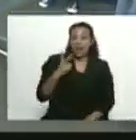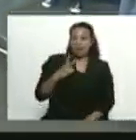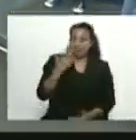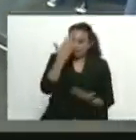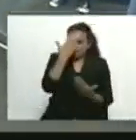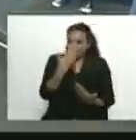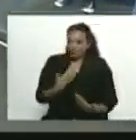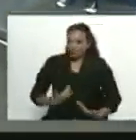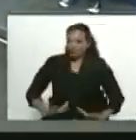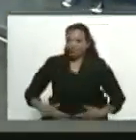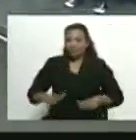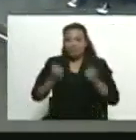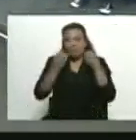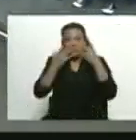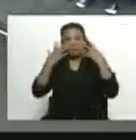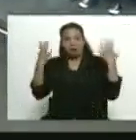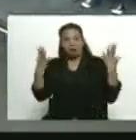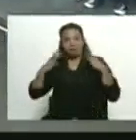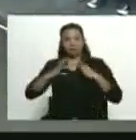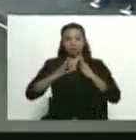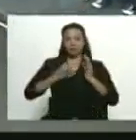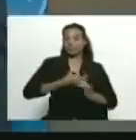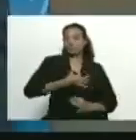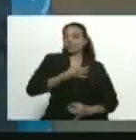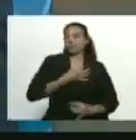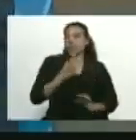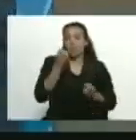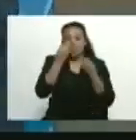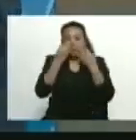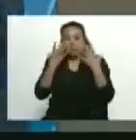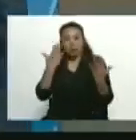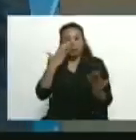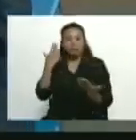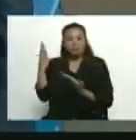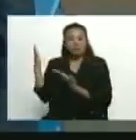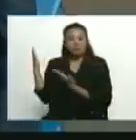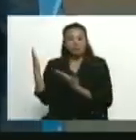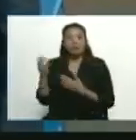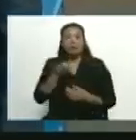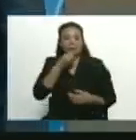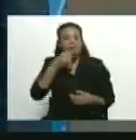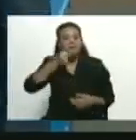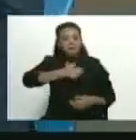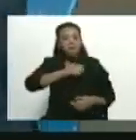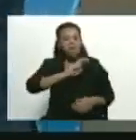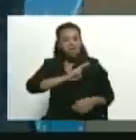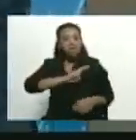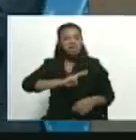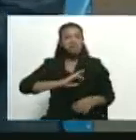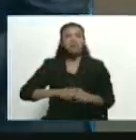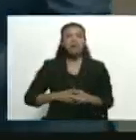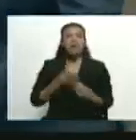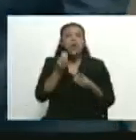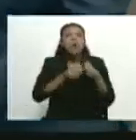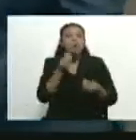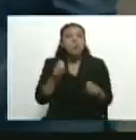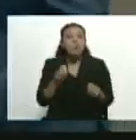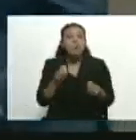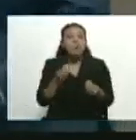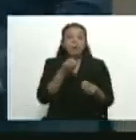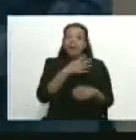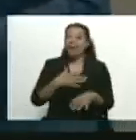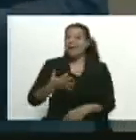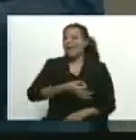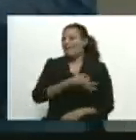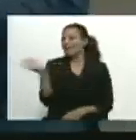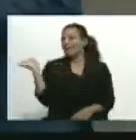¿vale? Ah, se puso su corbata, míralo. Ah, está fino. ¿Cómo estuvo? Ah, súper